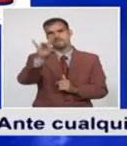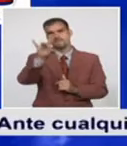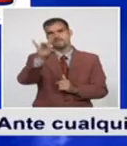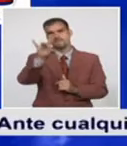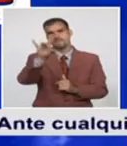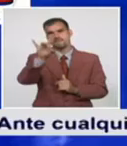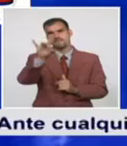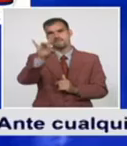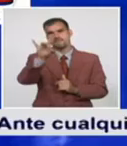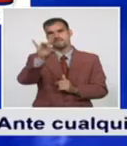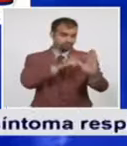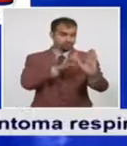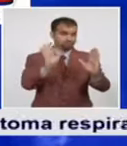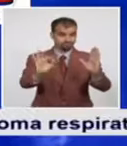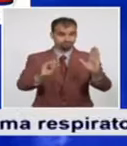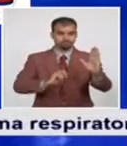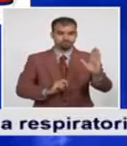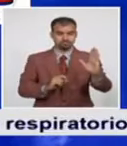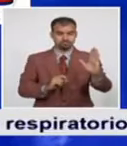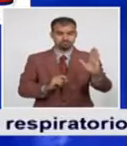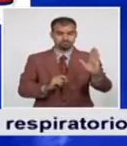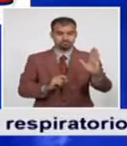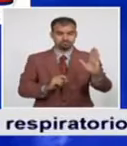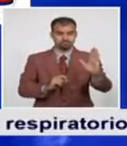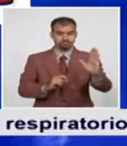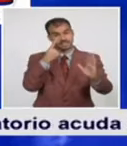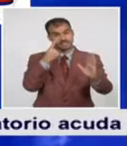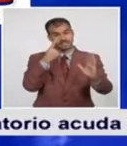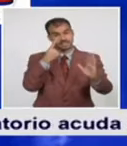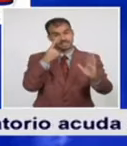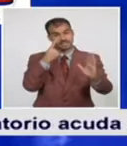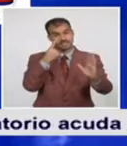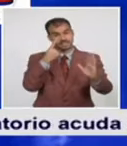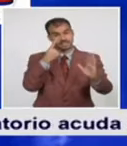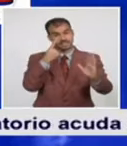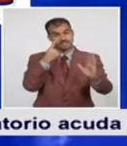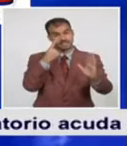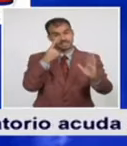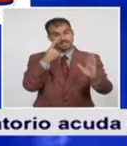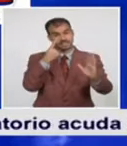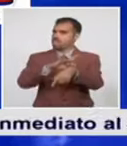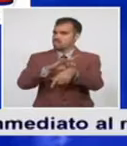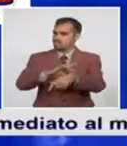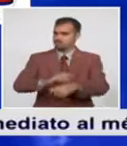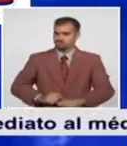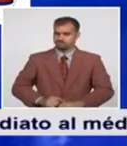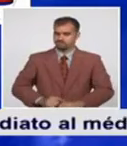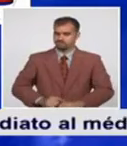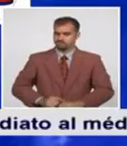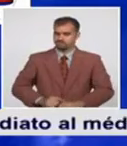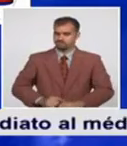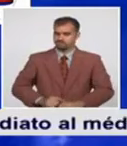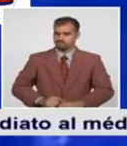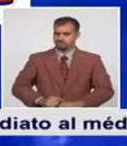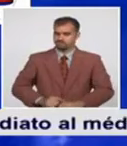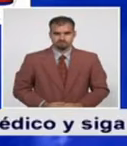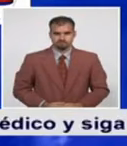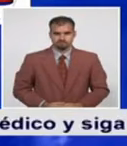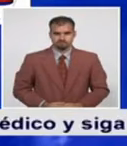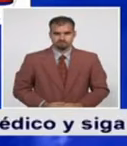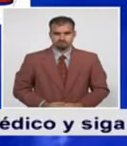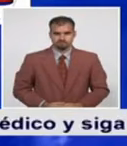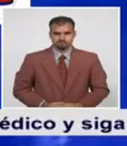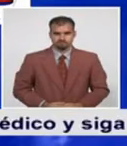extremadamente elevada, 894 personas con producto de la transmisión autóctona. Como